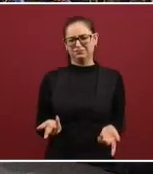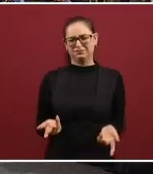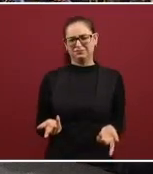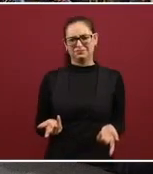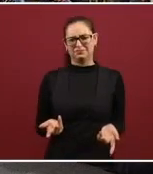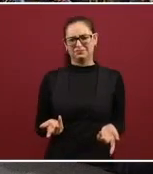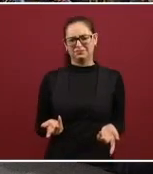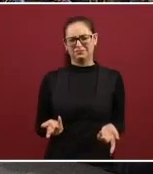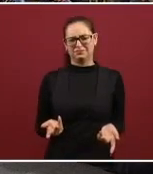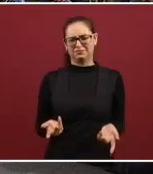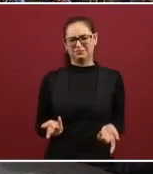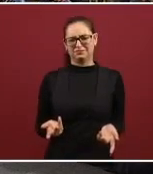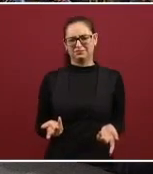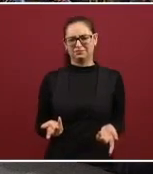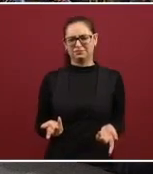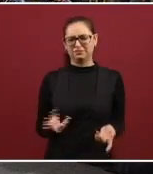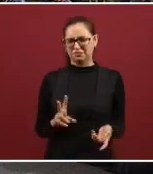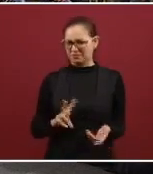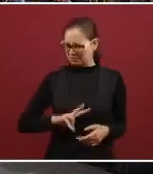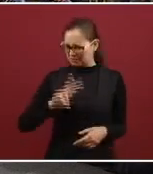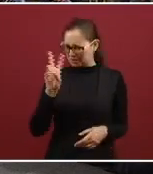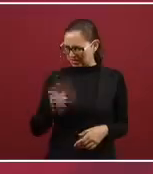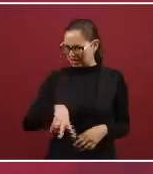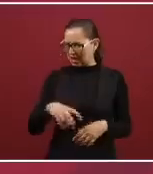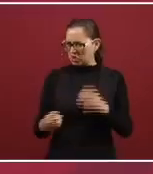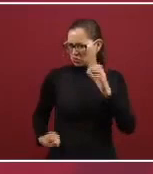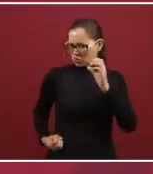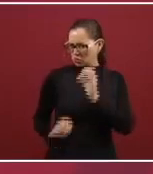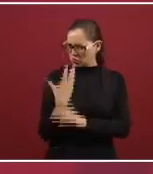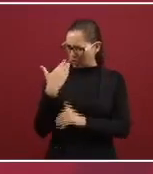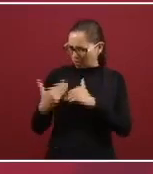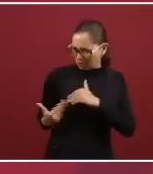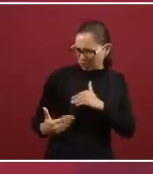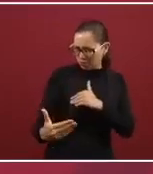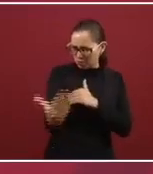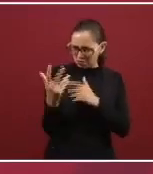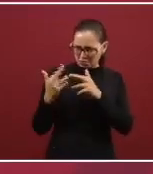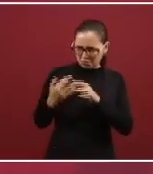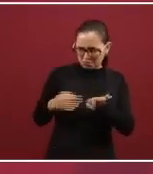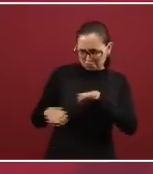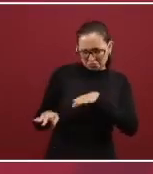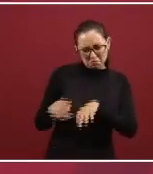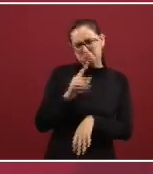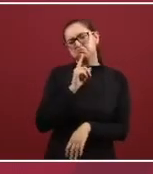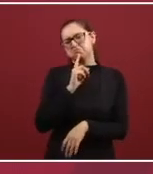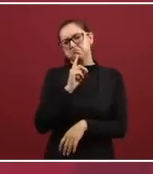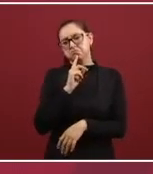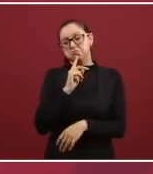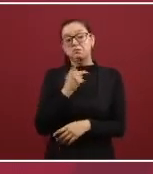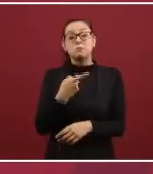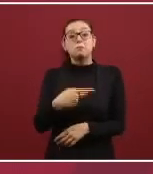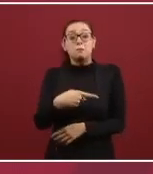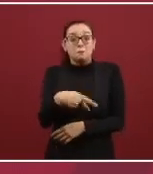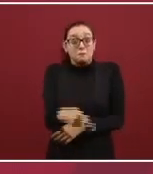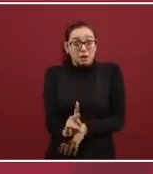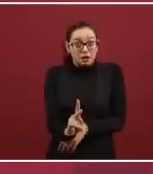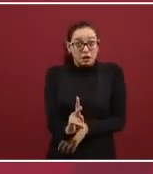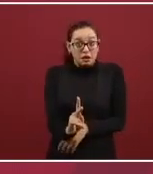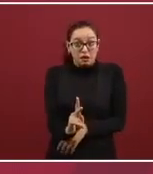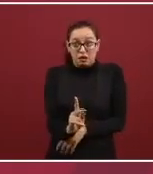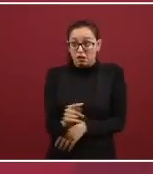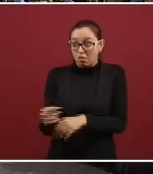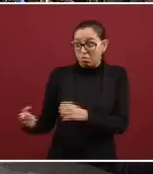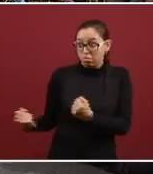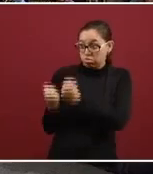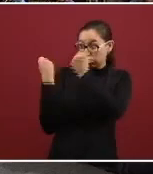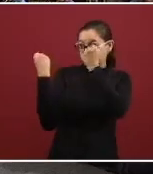una confrontación con el sector empresarial, que no se interprete